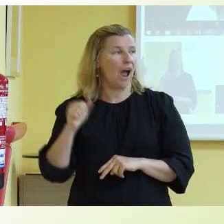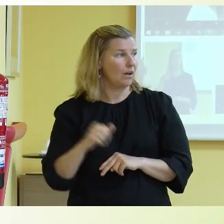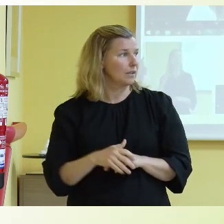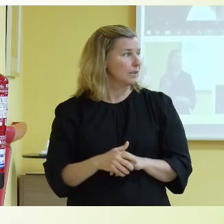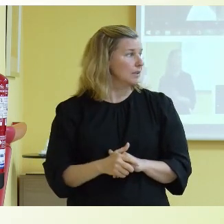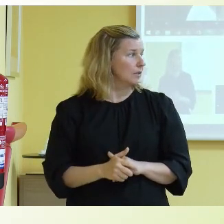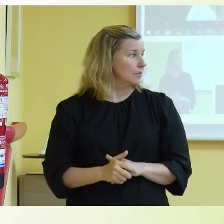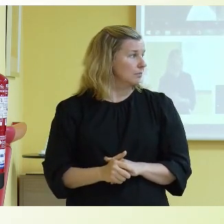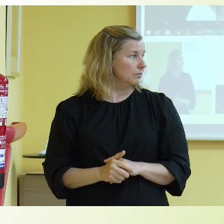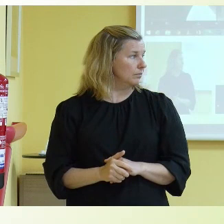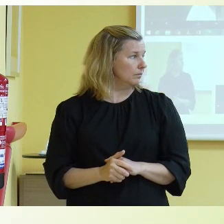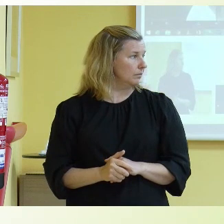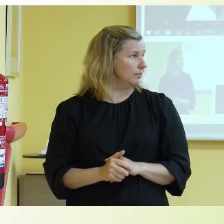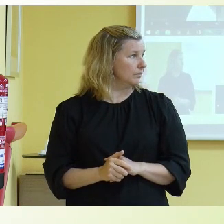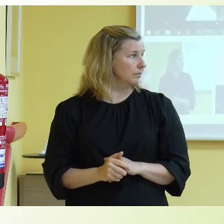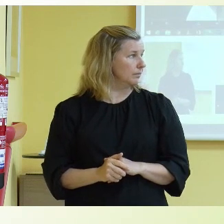Ahora contesto, pero primero.